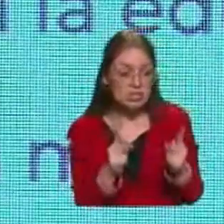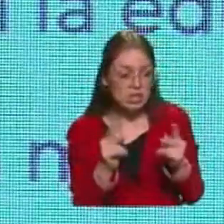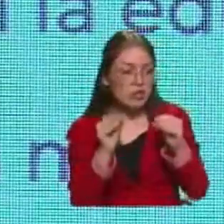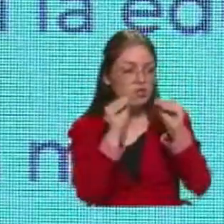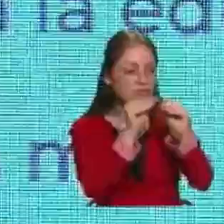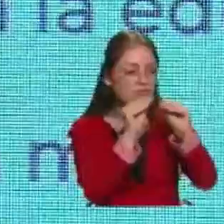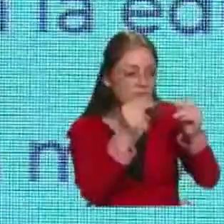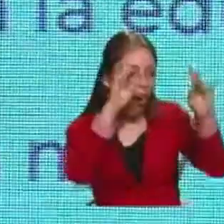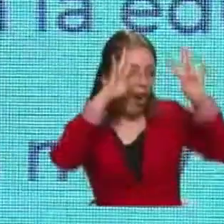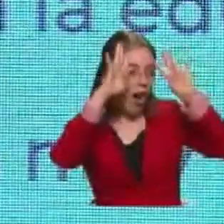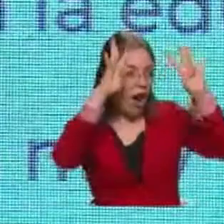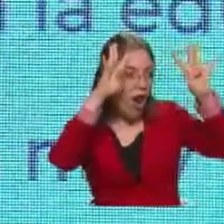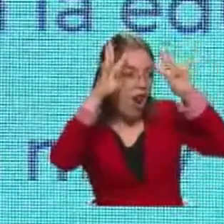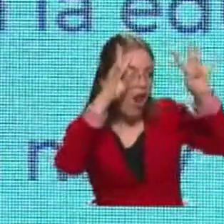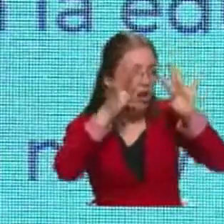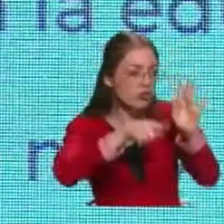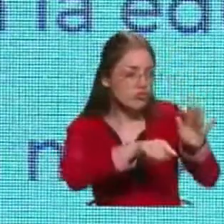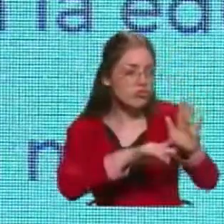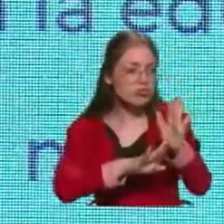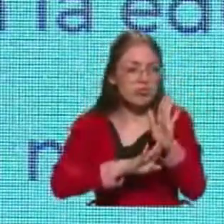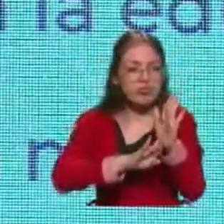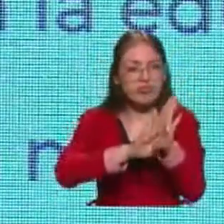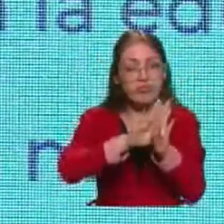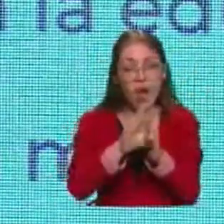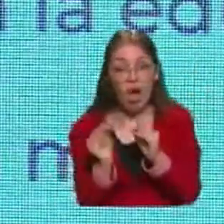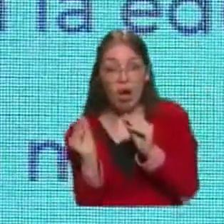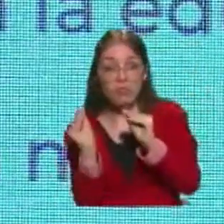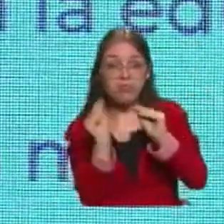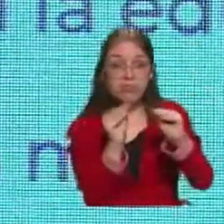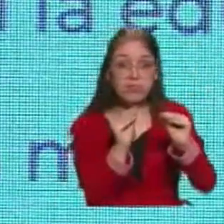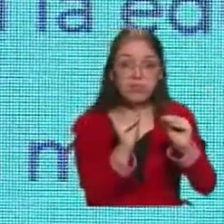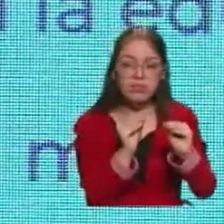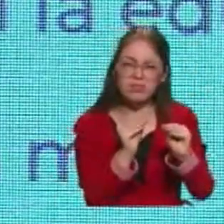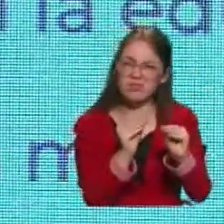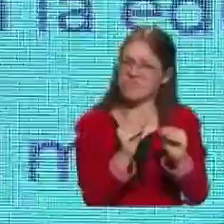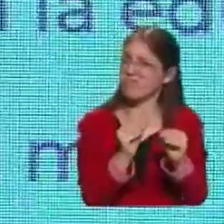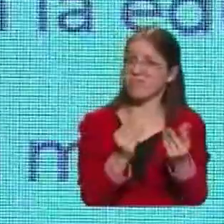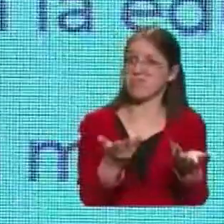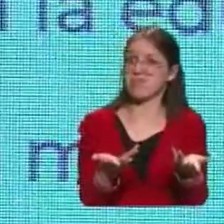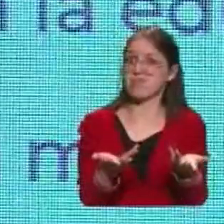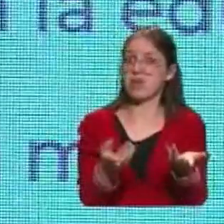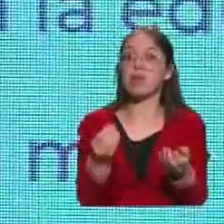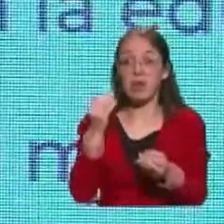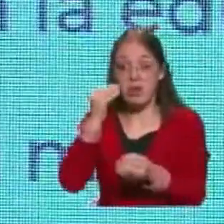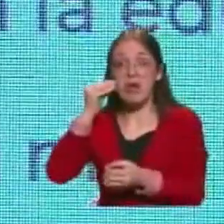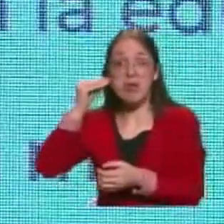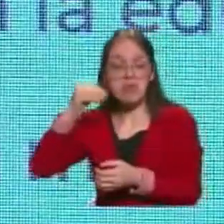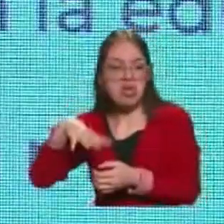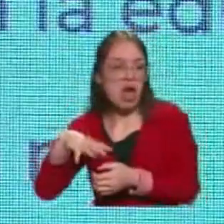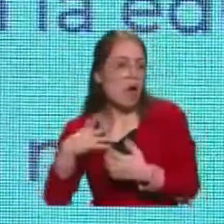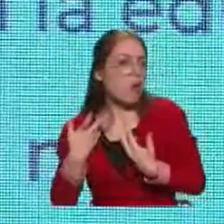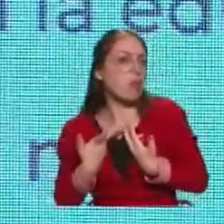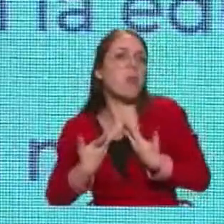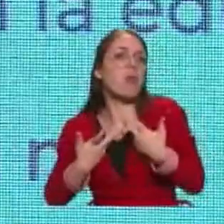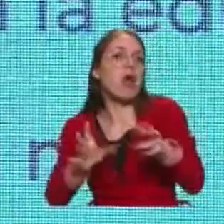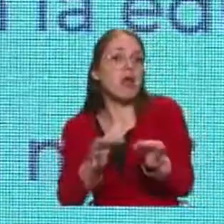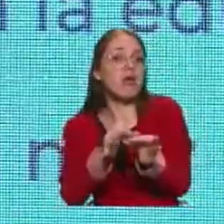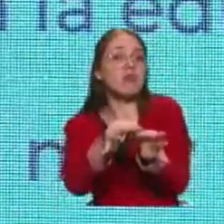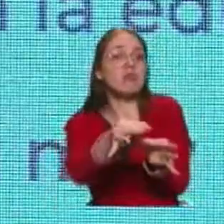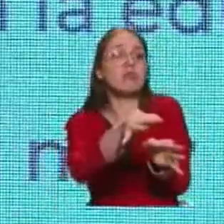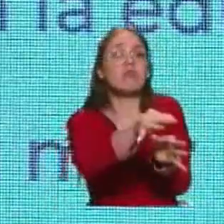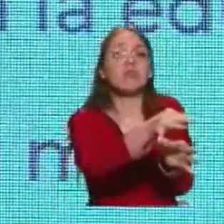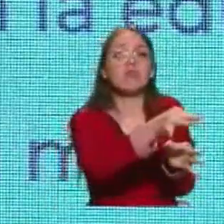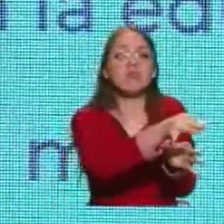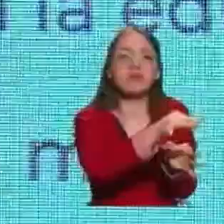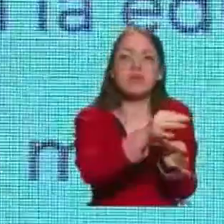generar un desarrollo que desde envigado o desde cualquier municipio del área metropolitana se pueda comercializar